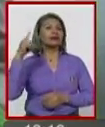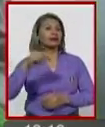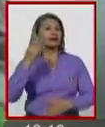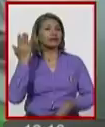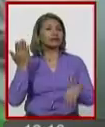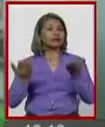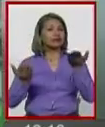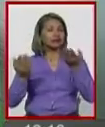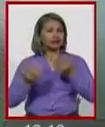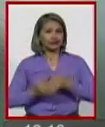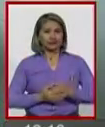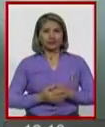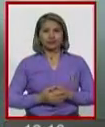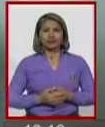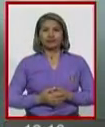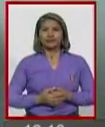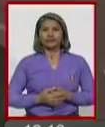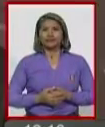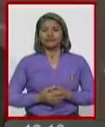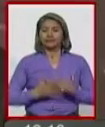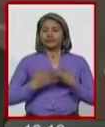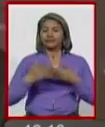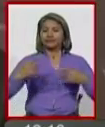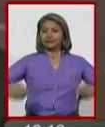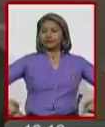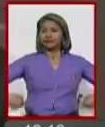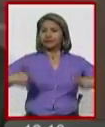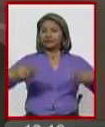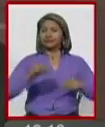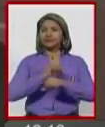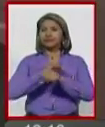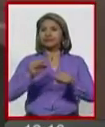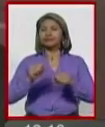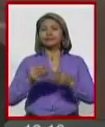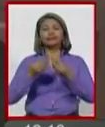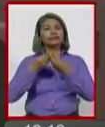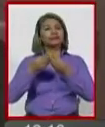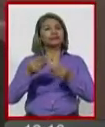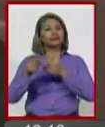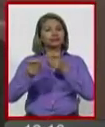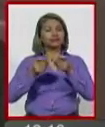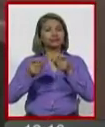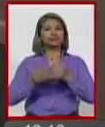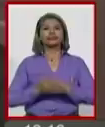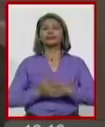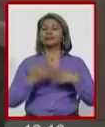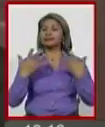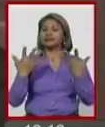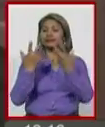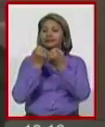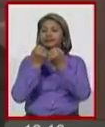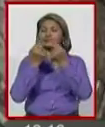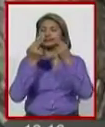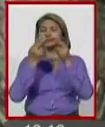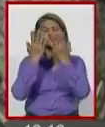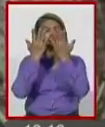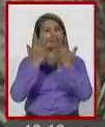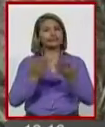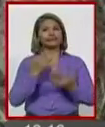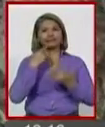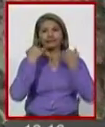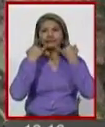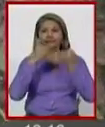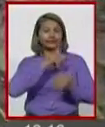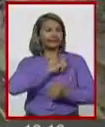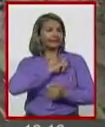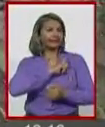velocidad y a partir del reventón de llantas que pierde el control y se registra ese accidente tan lamentable. Según